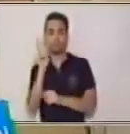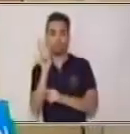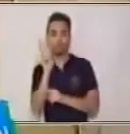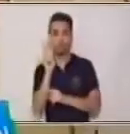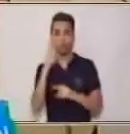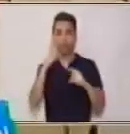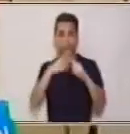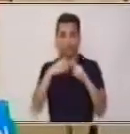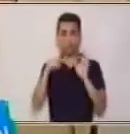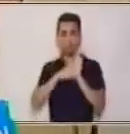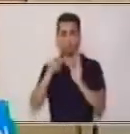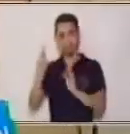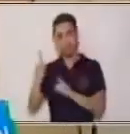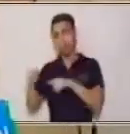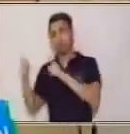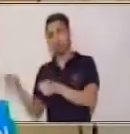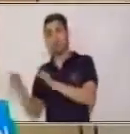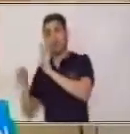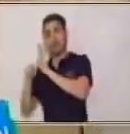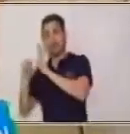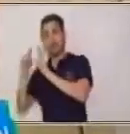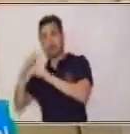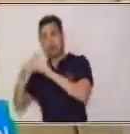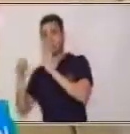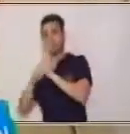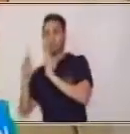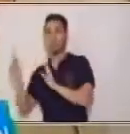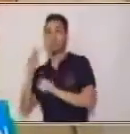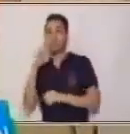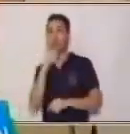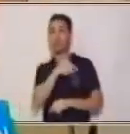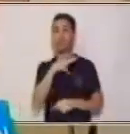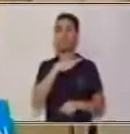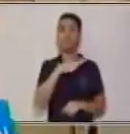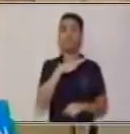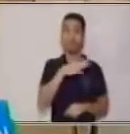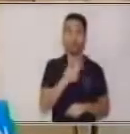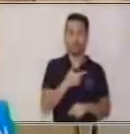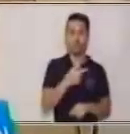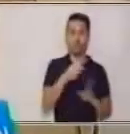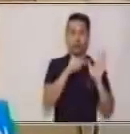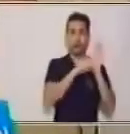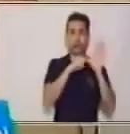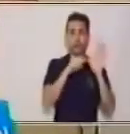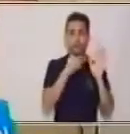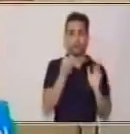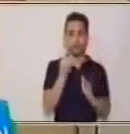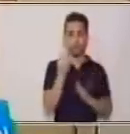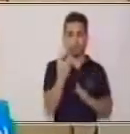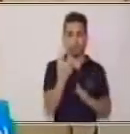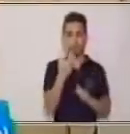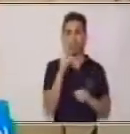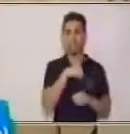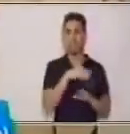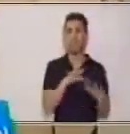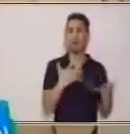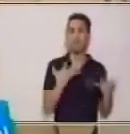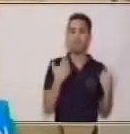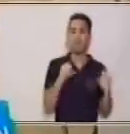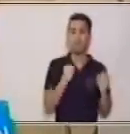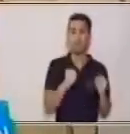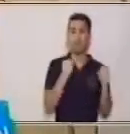regla cuando tengamos un signo negativo. ¿Qué tenemos que hacer en este momento? Hacer